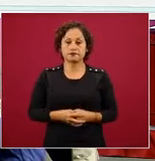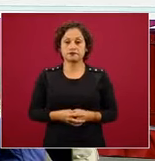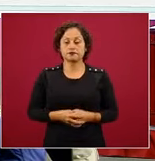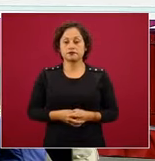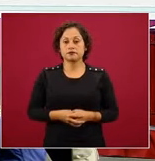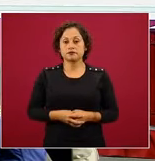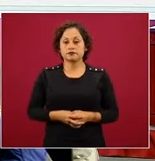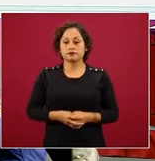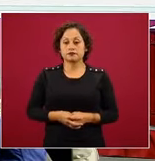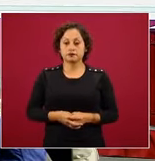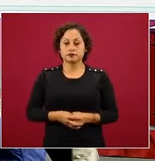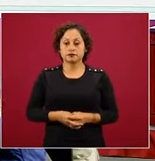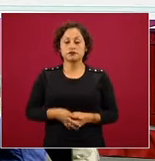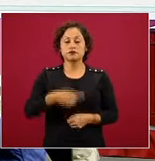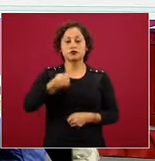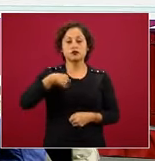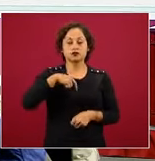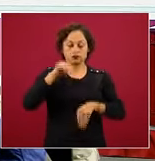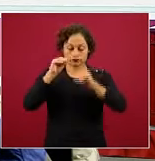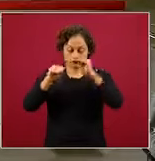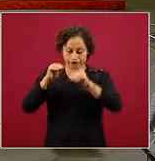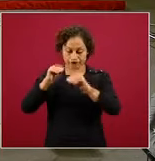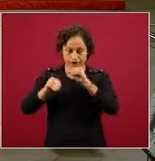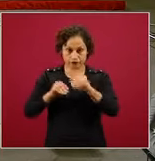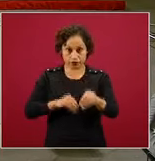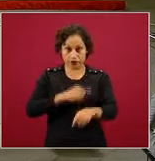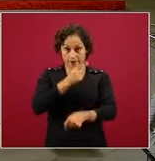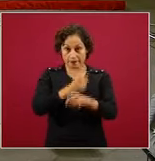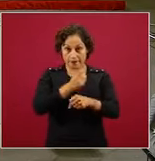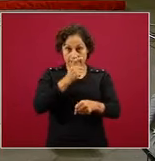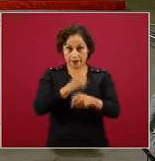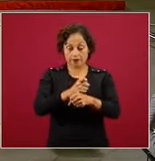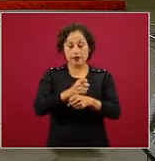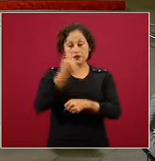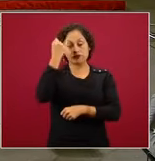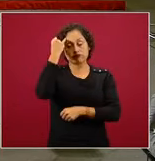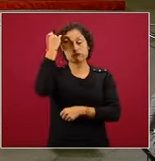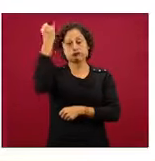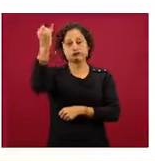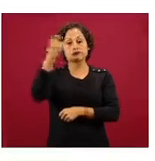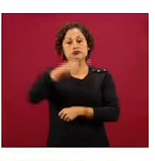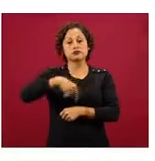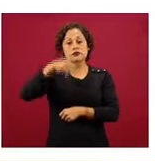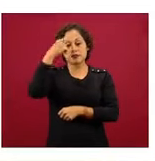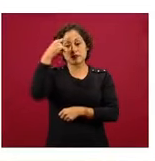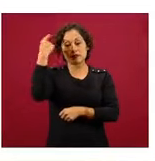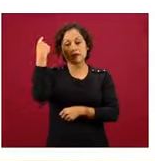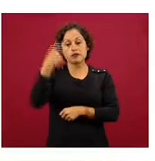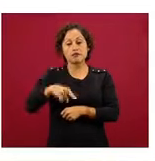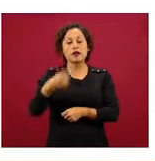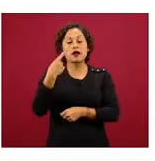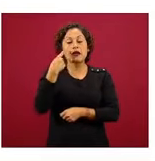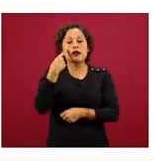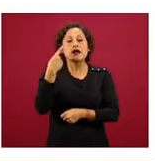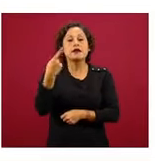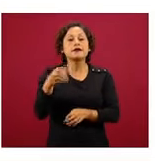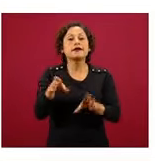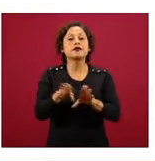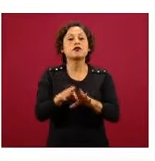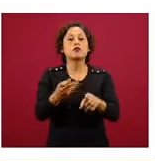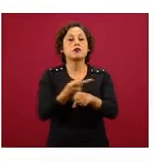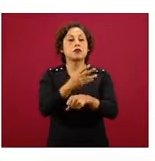Y desarrollamos primero una iniciativa que llamamos de medición y seguimiento de la preparación y respuesta local a la pandemia